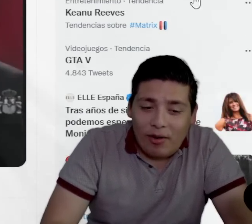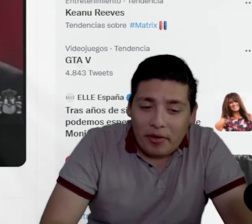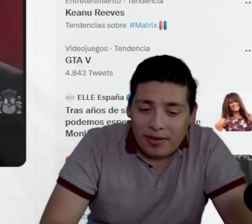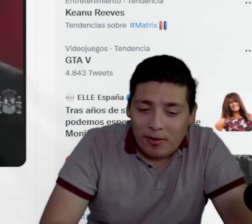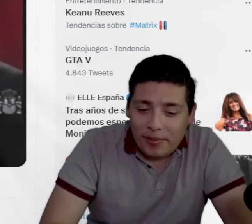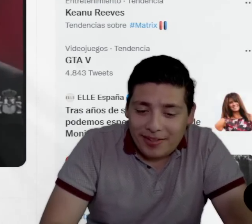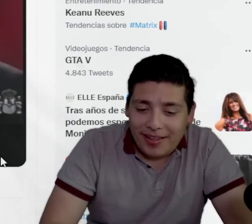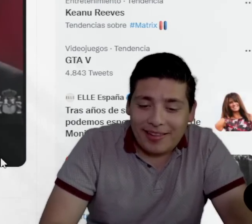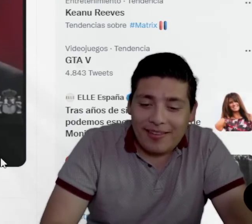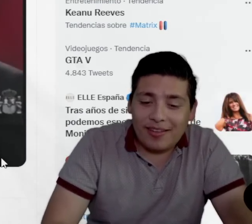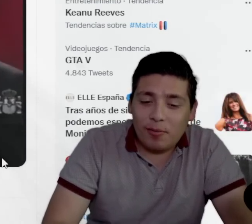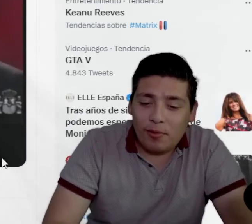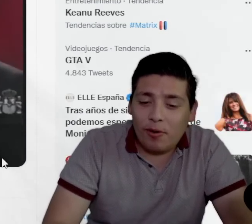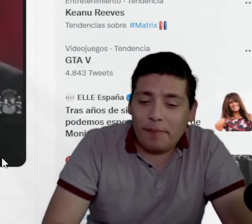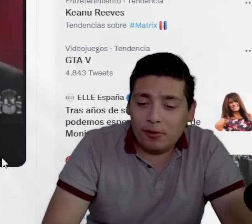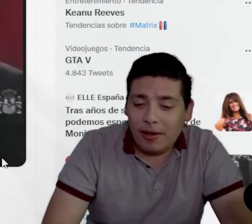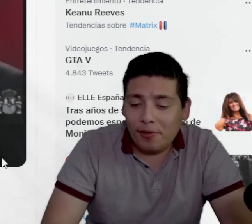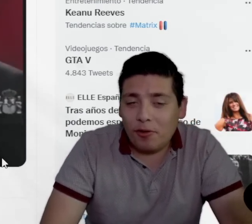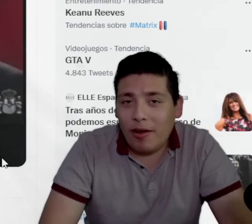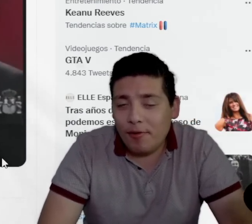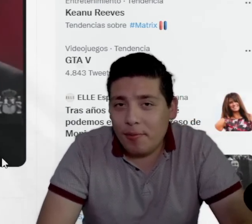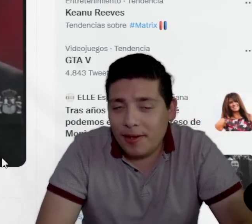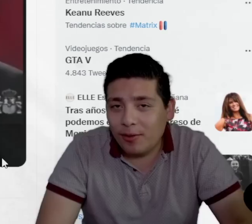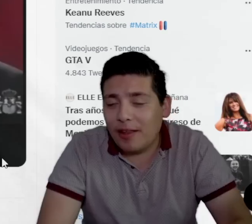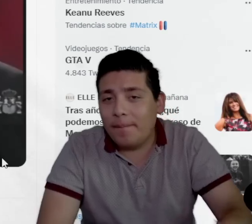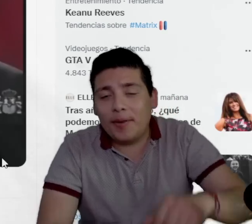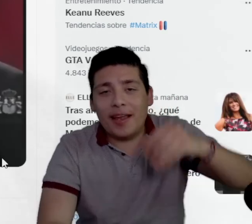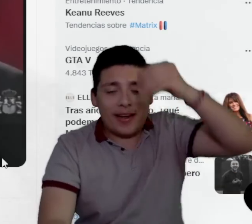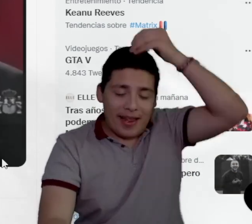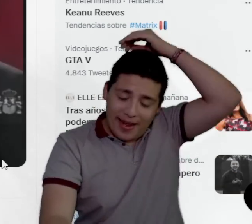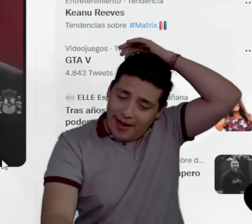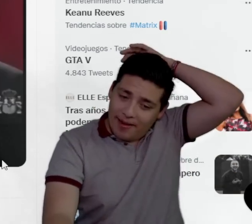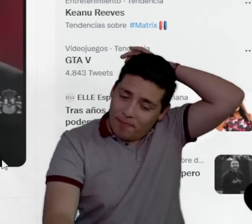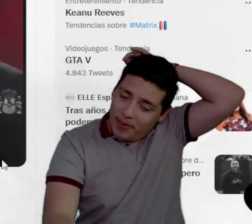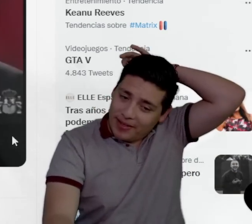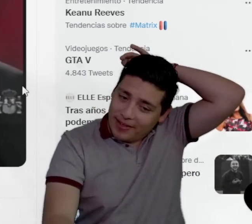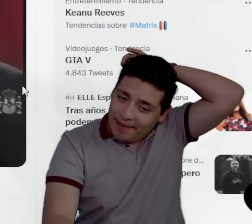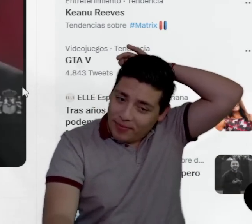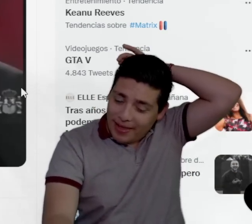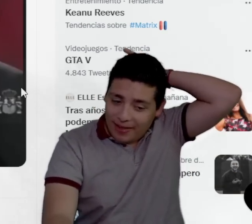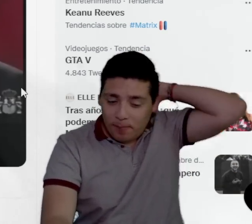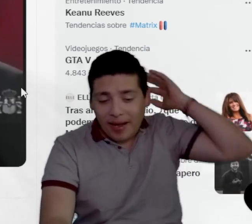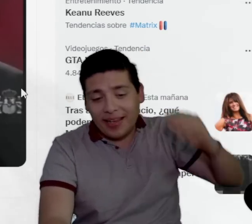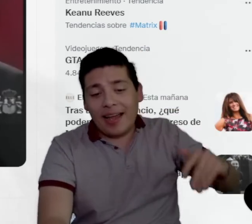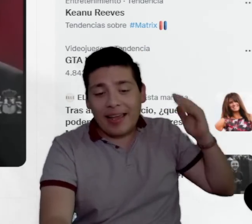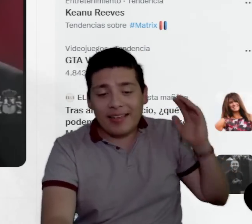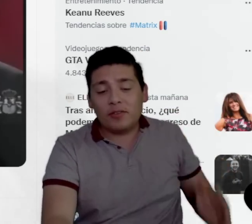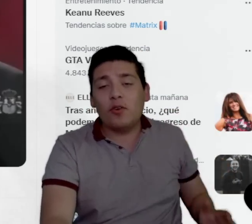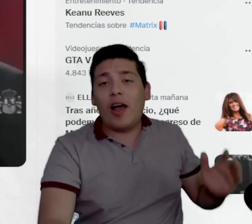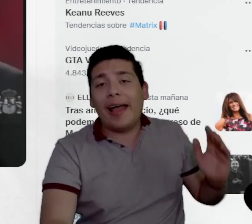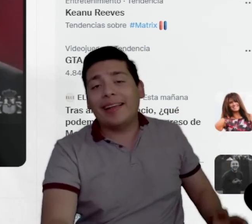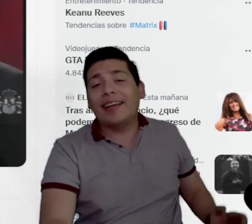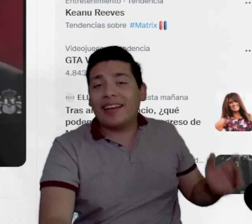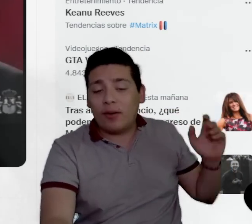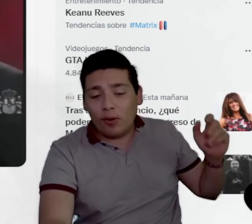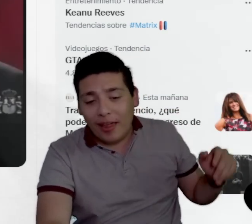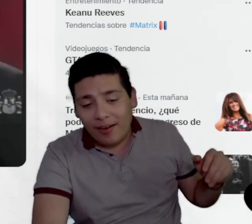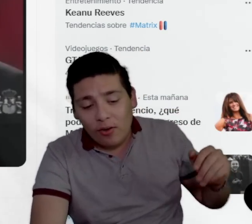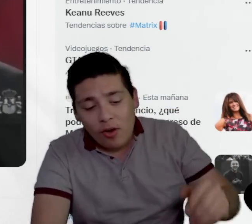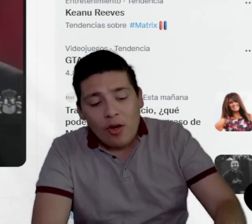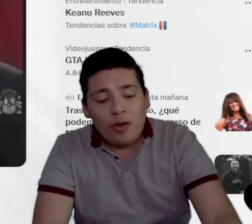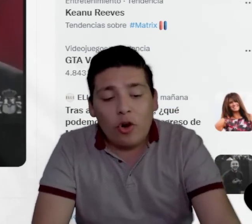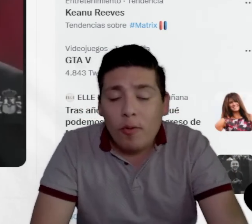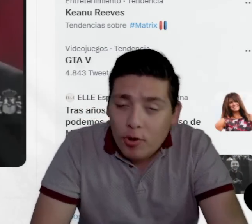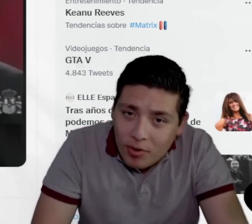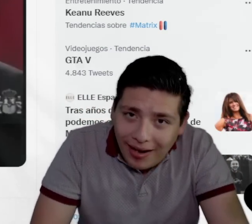recalcar lo que hizo el presidente Andrés Manuel López Obrador cuando vino también el presidente de España. Esto hay que